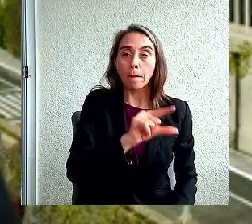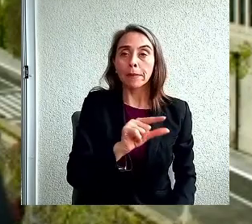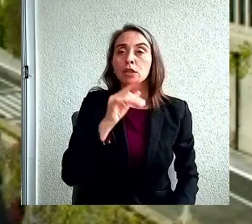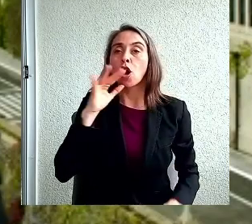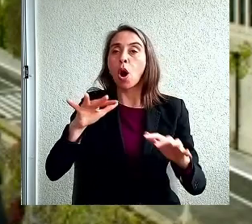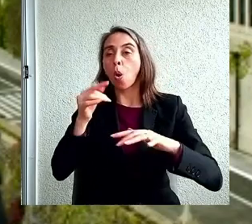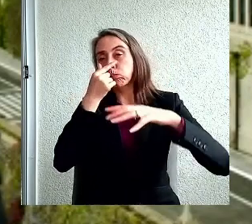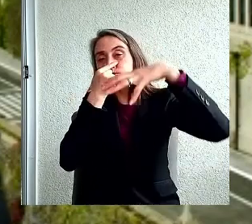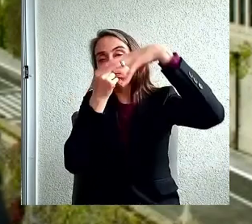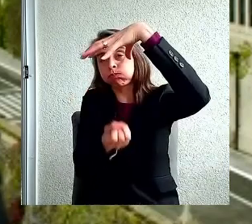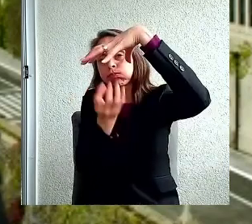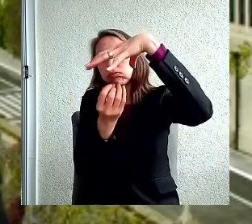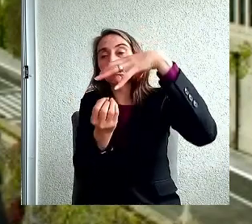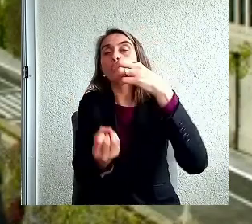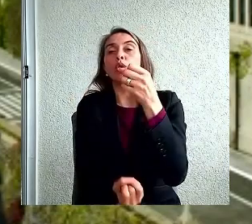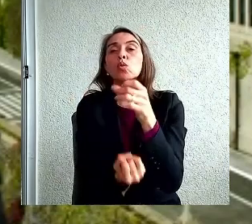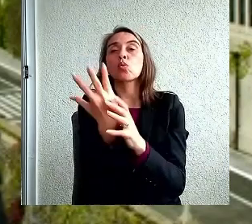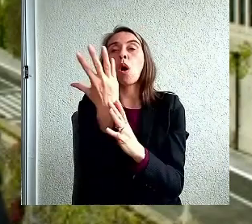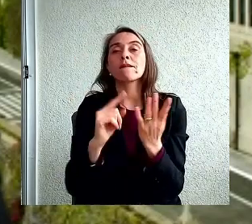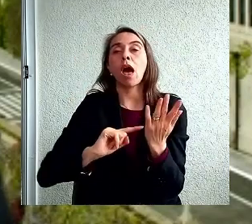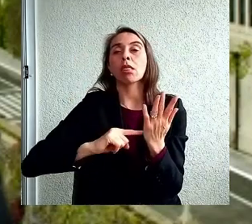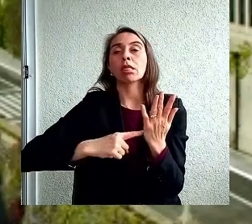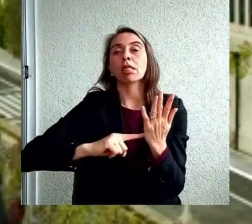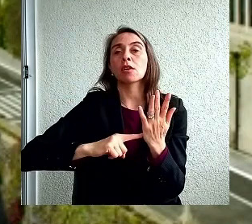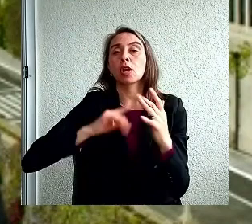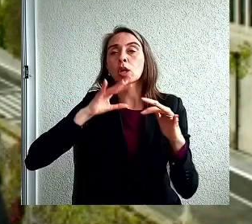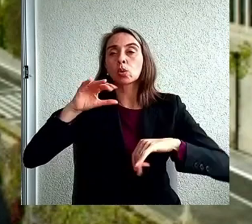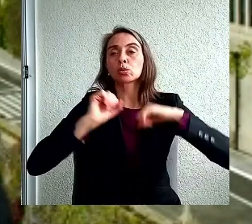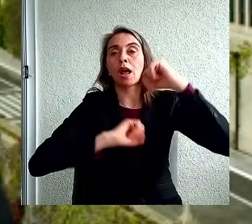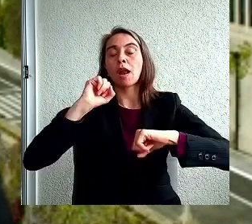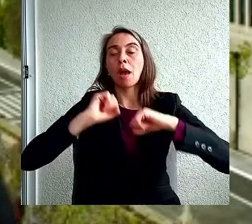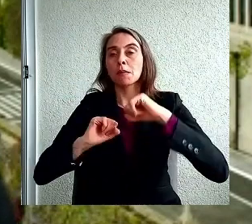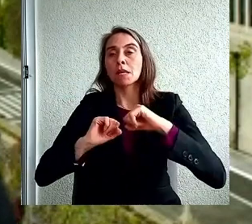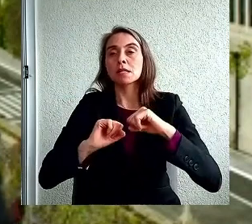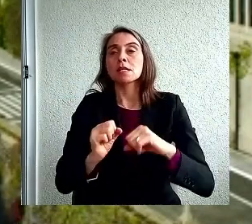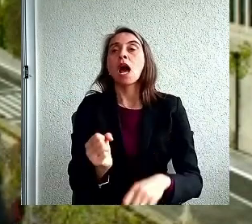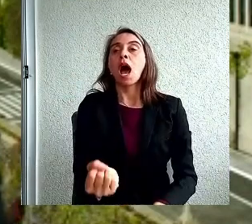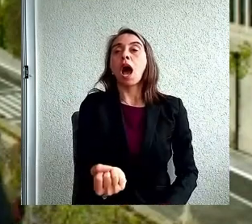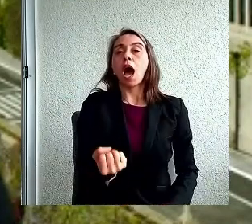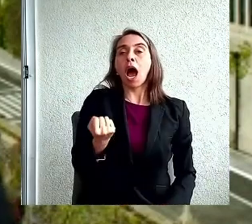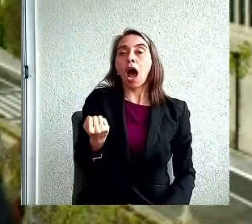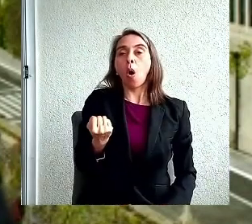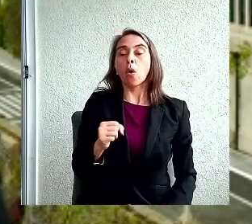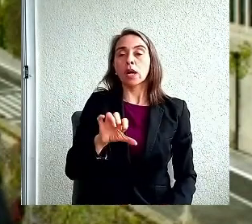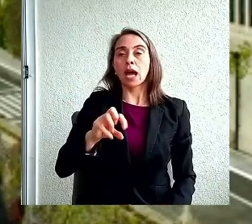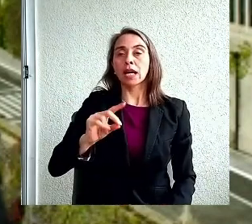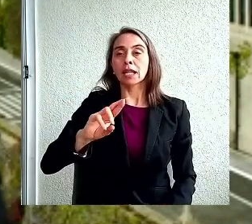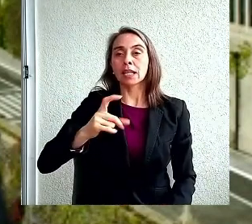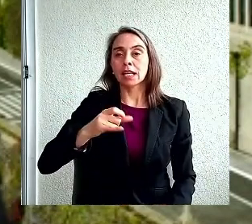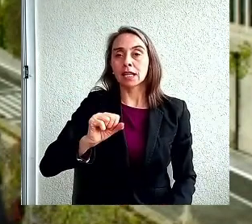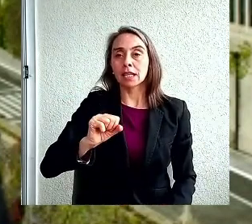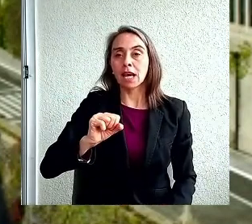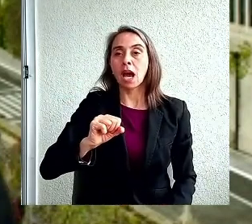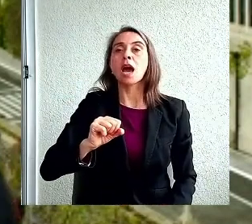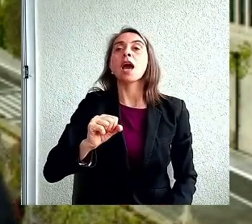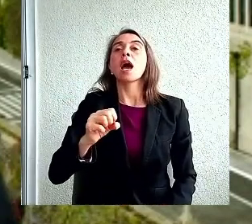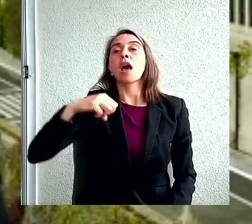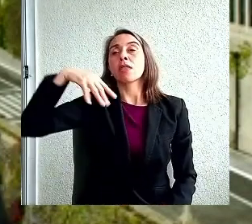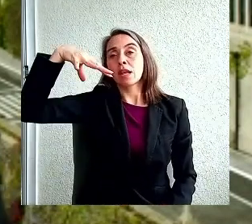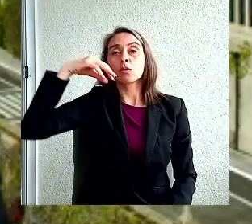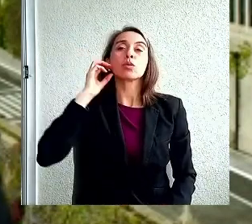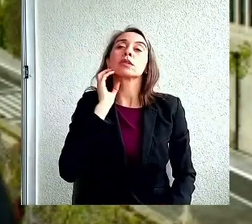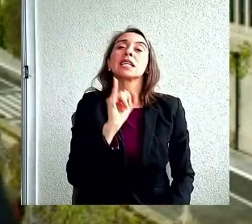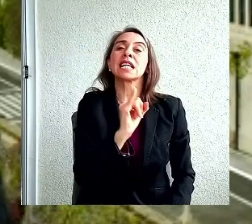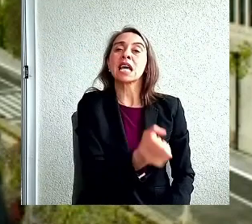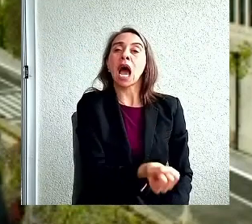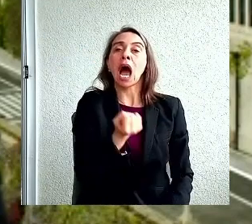sean obviamente mucho más ahorrativas en términos energéticos y mucho más ahorrativas en términos obviamente hídricos, ¿no? Para